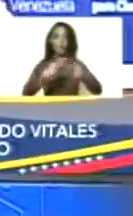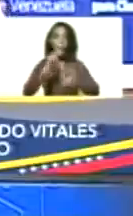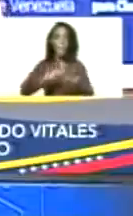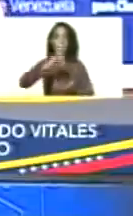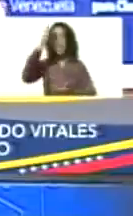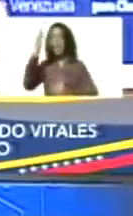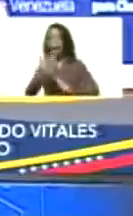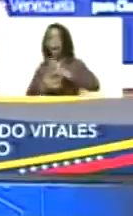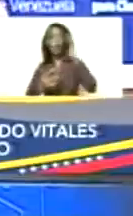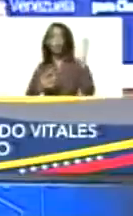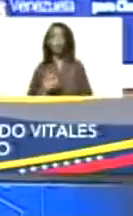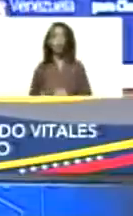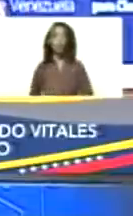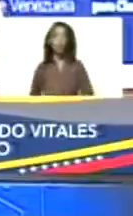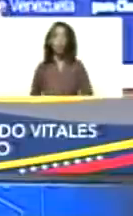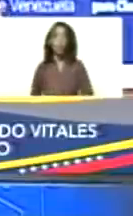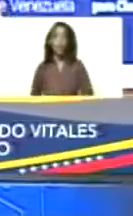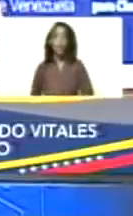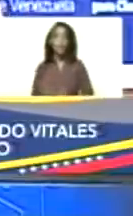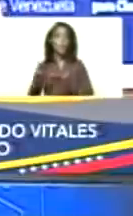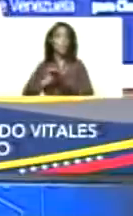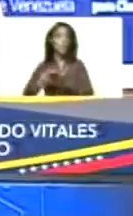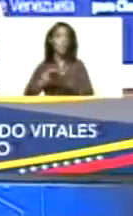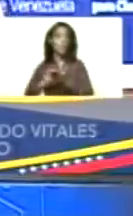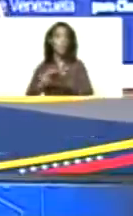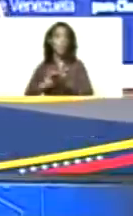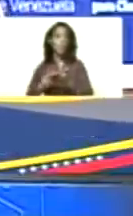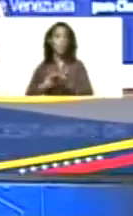milagroso, de recuperación